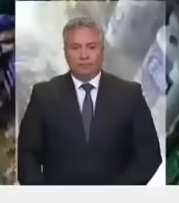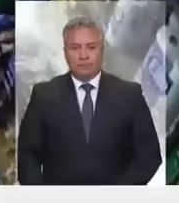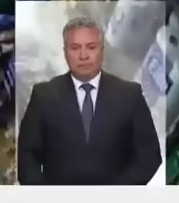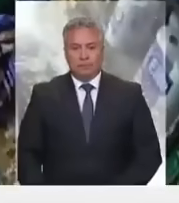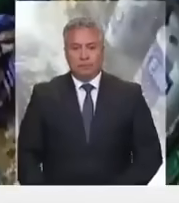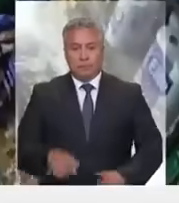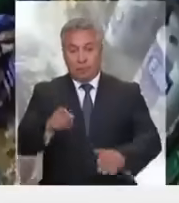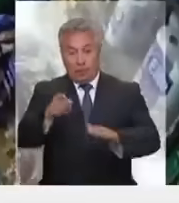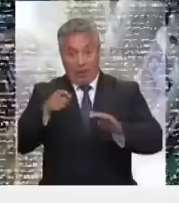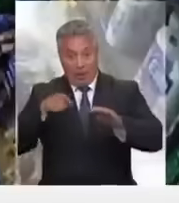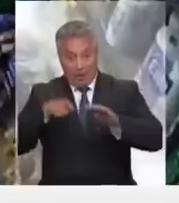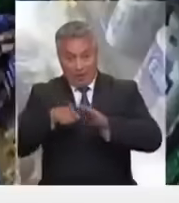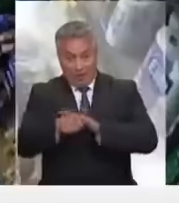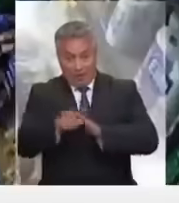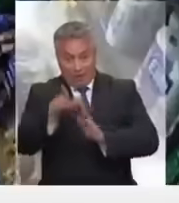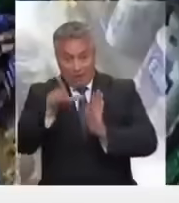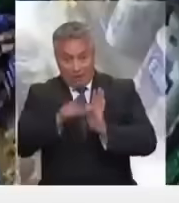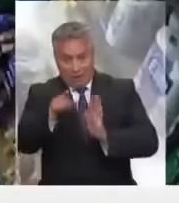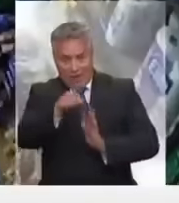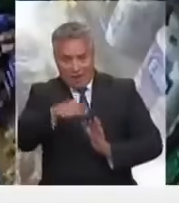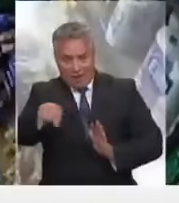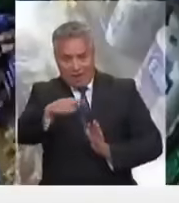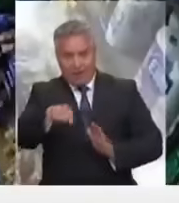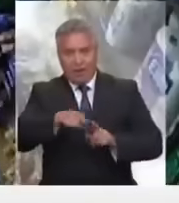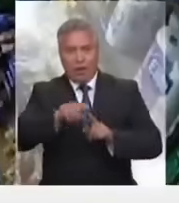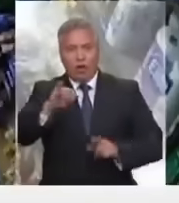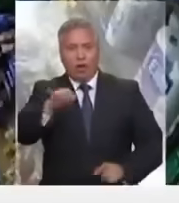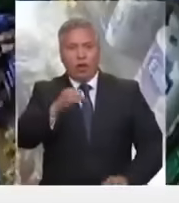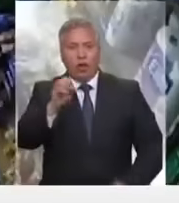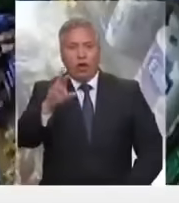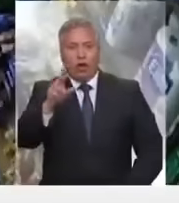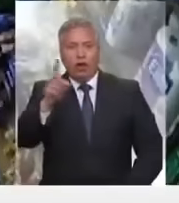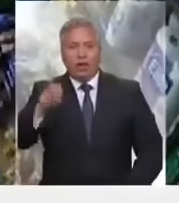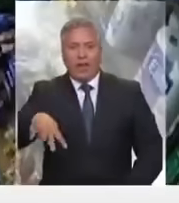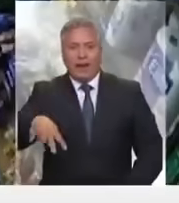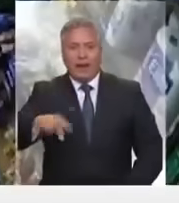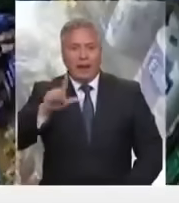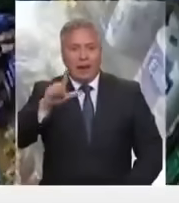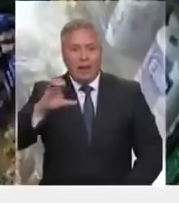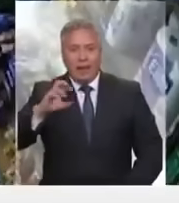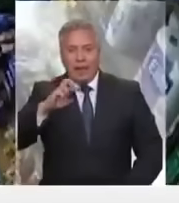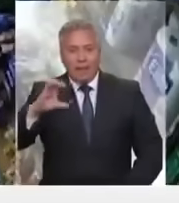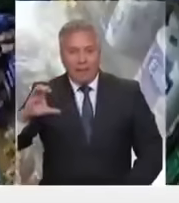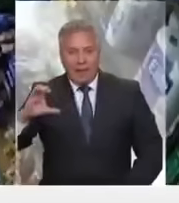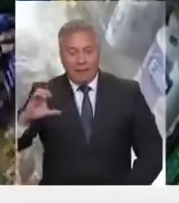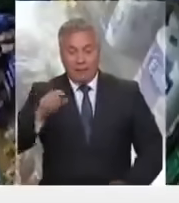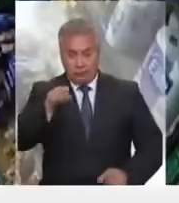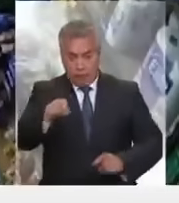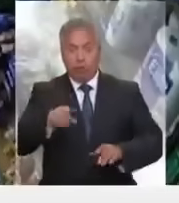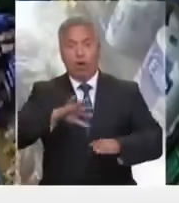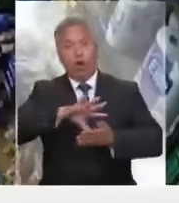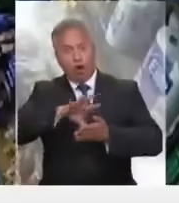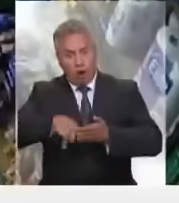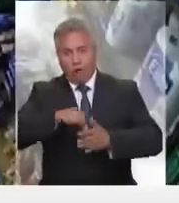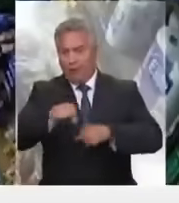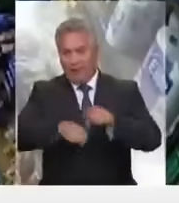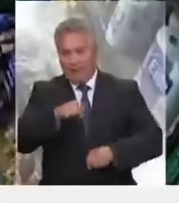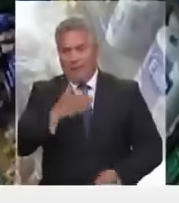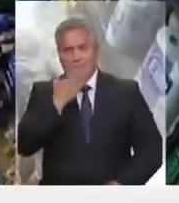Quien entra a este local es Jordan Lepe, líder de una banda especializada en el robo de bicicletas en el sector.